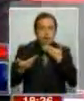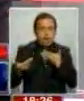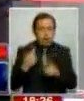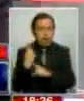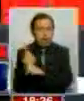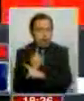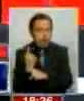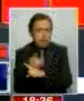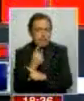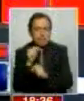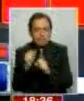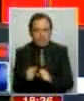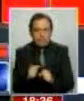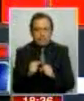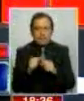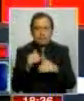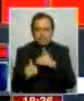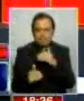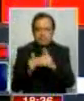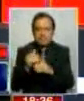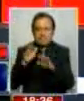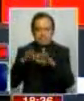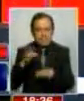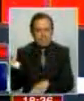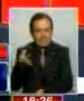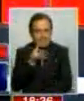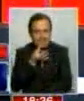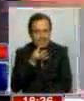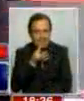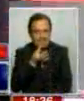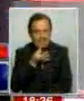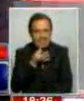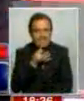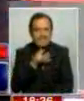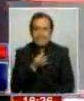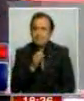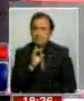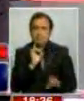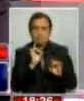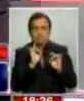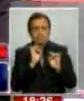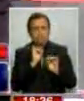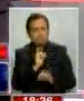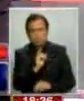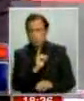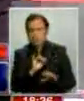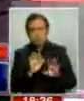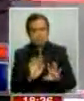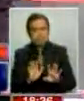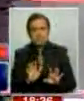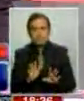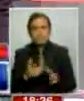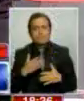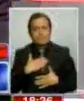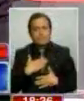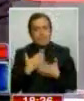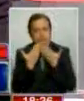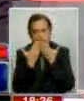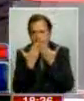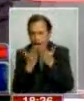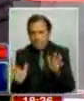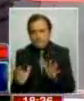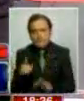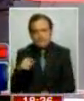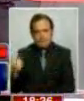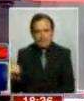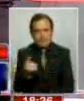y seguir avanzando en lo mismo que usted planteó en el inicio? Está exactamente lo que te estoy diciendo. Es que nosotros estamos abiertos a escuchar a